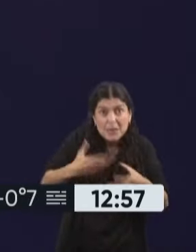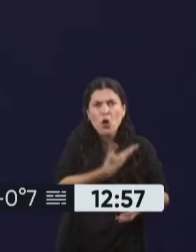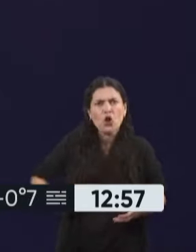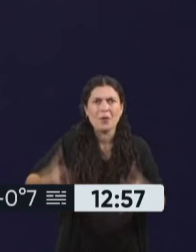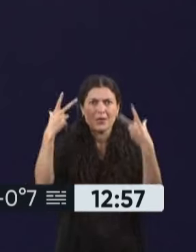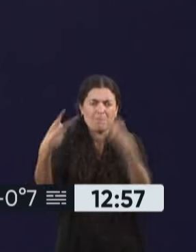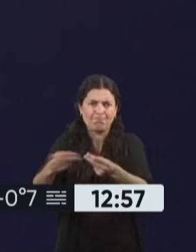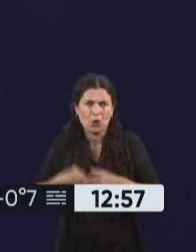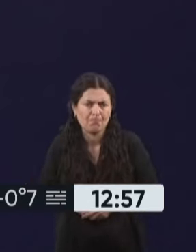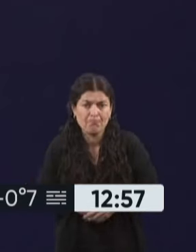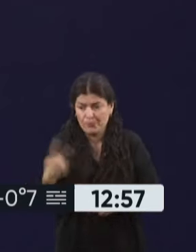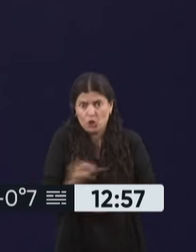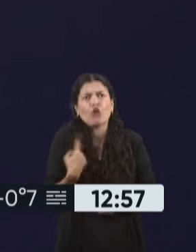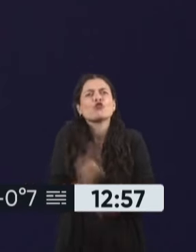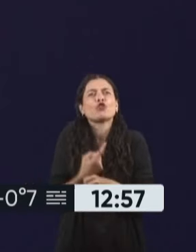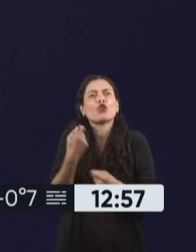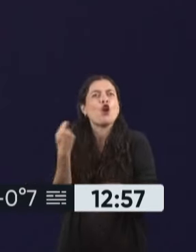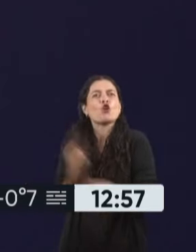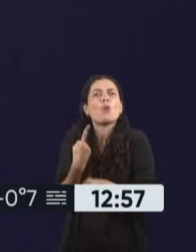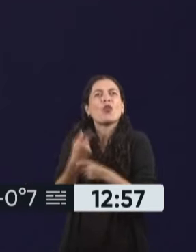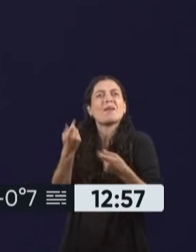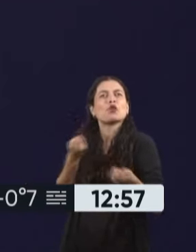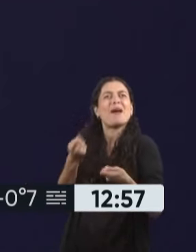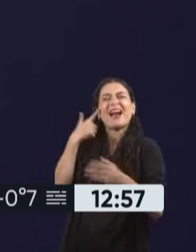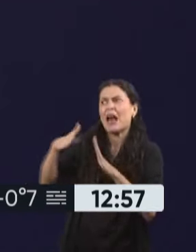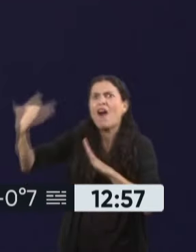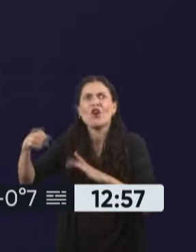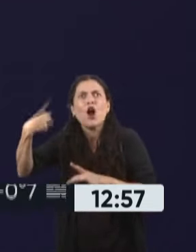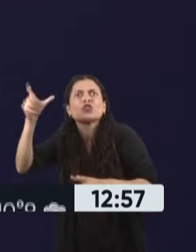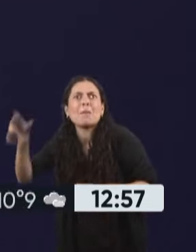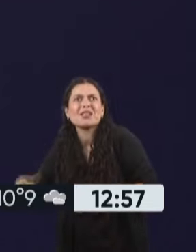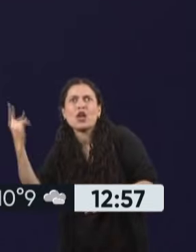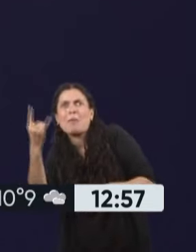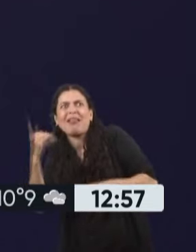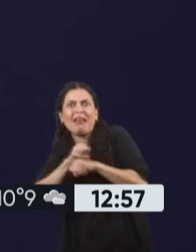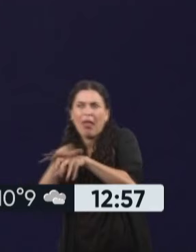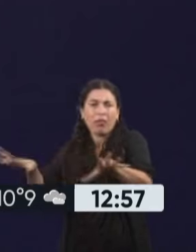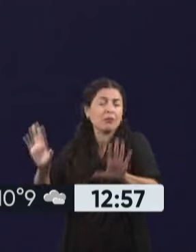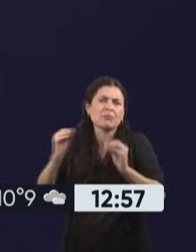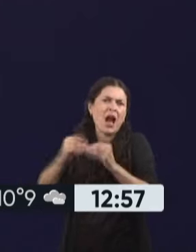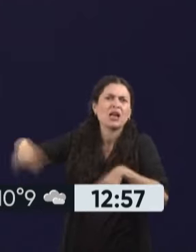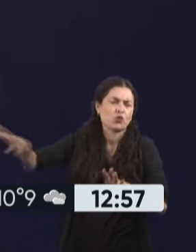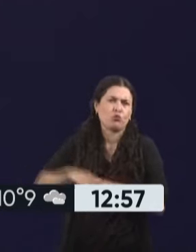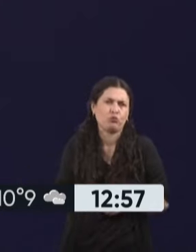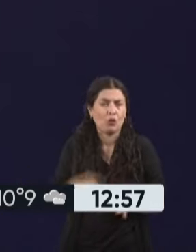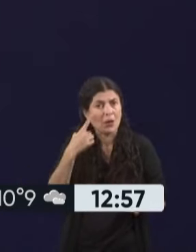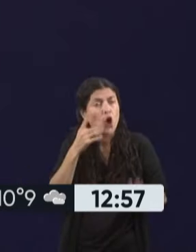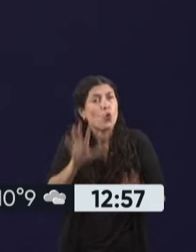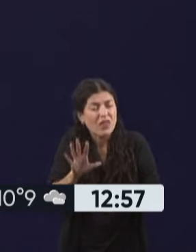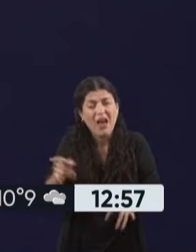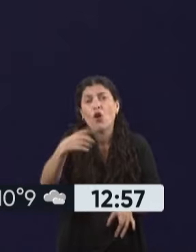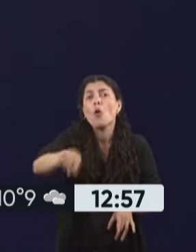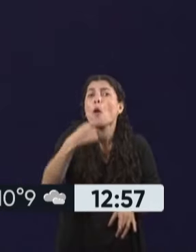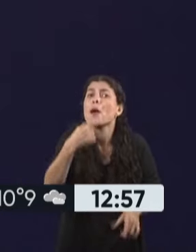obviamente no está bajo nuestro control. No sabemos ni nos consta. Pero es insultante que nos